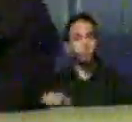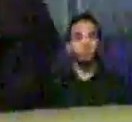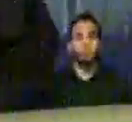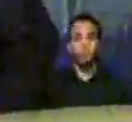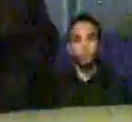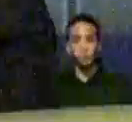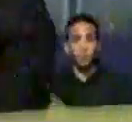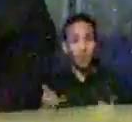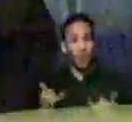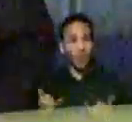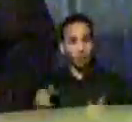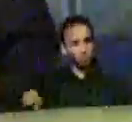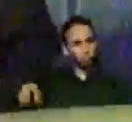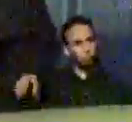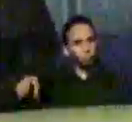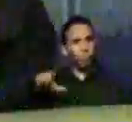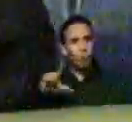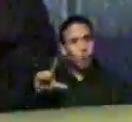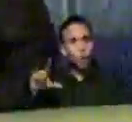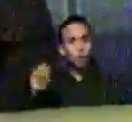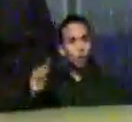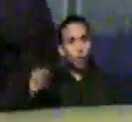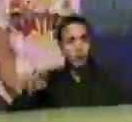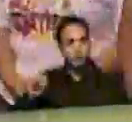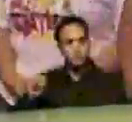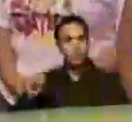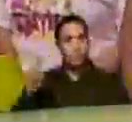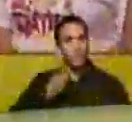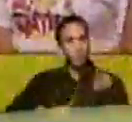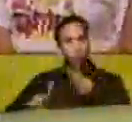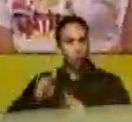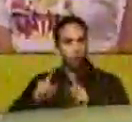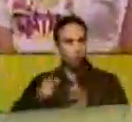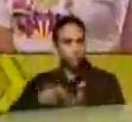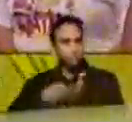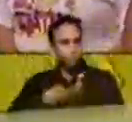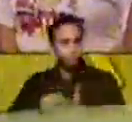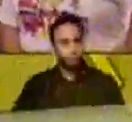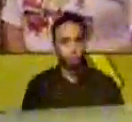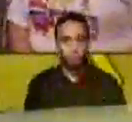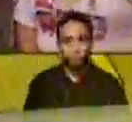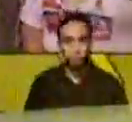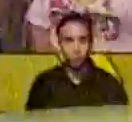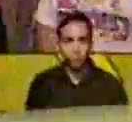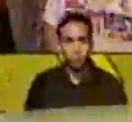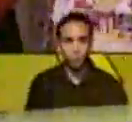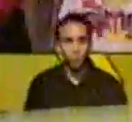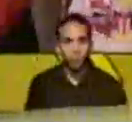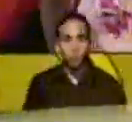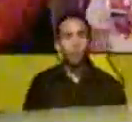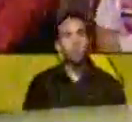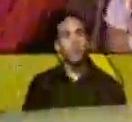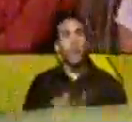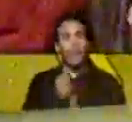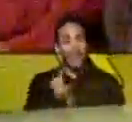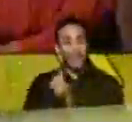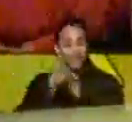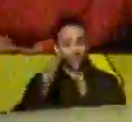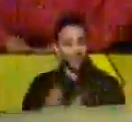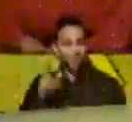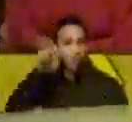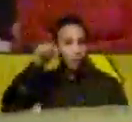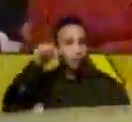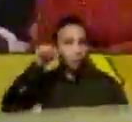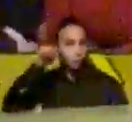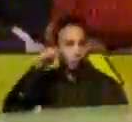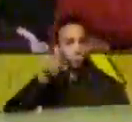los residentes han puesto condiciones. La Alianza Psicosocial de Puerto Rico, junto a los líderes comunitarios, residentes y